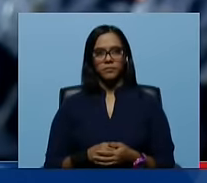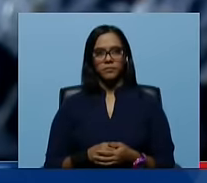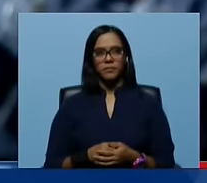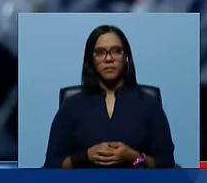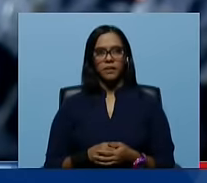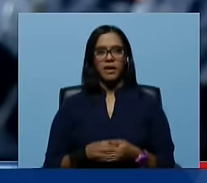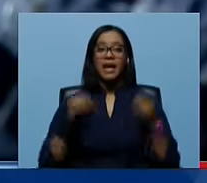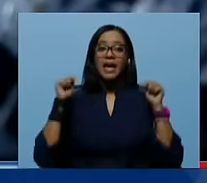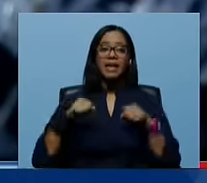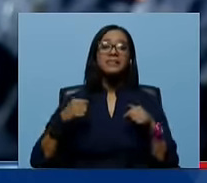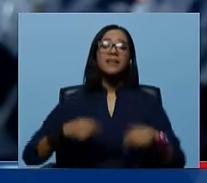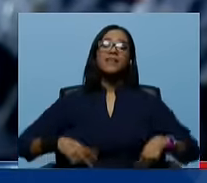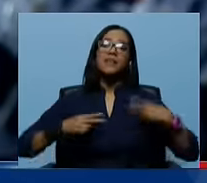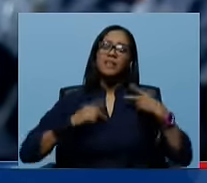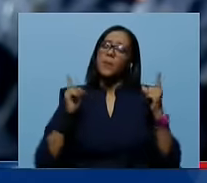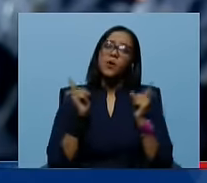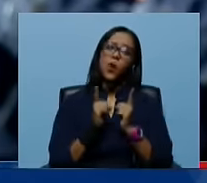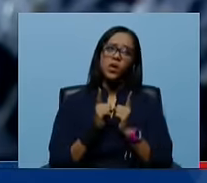Esta vida es muy corta.